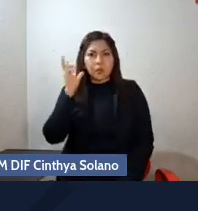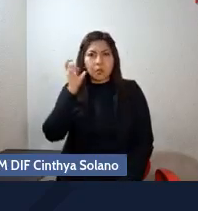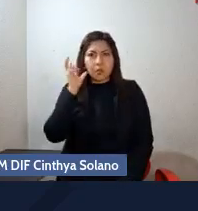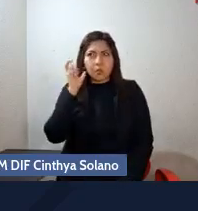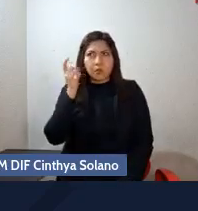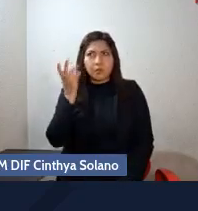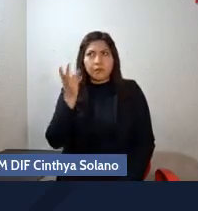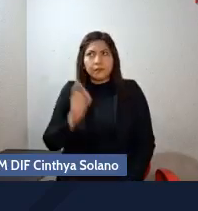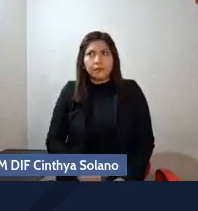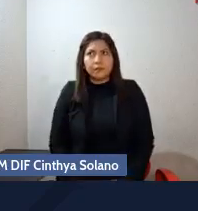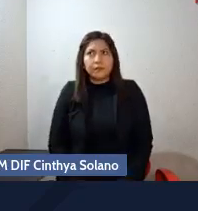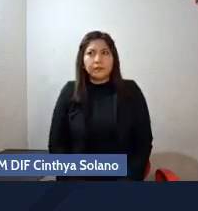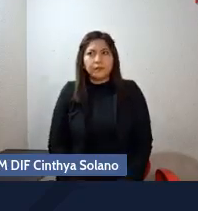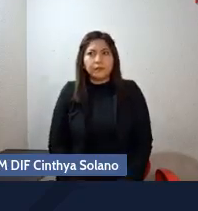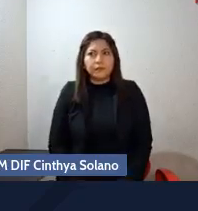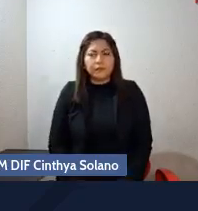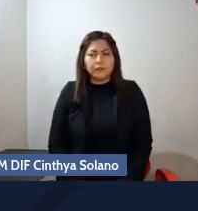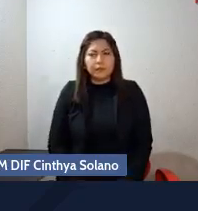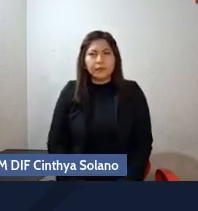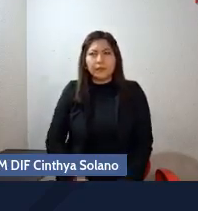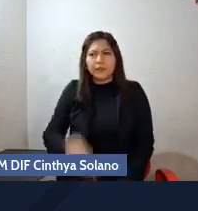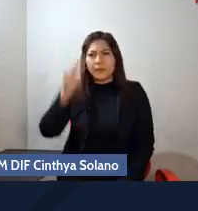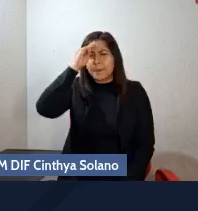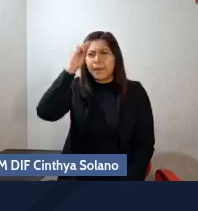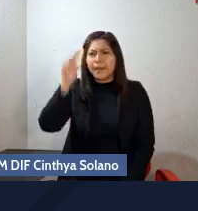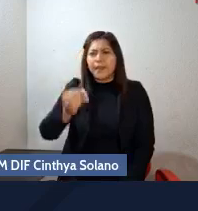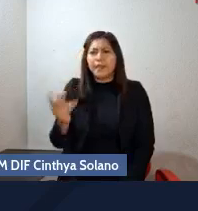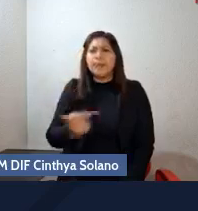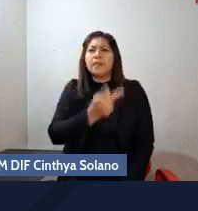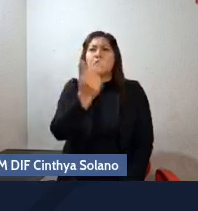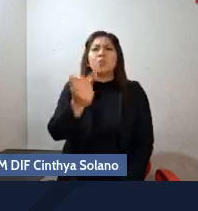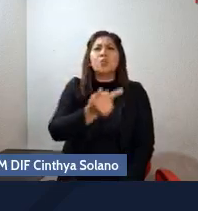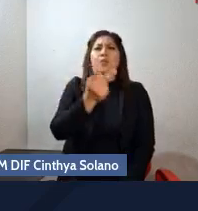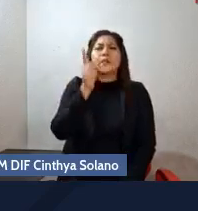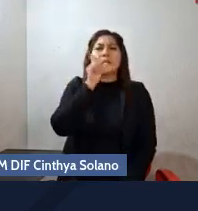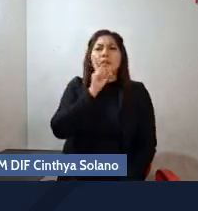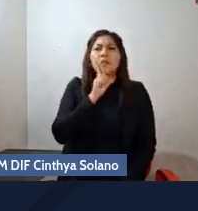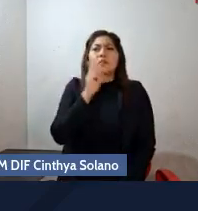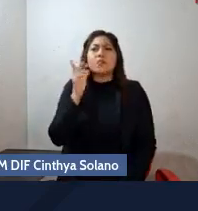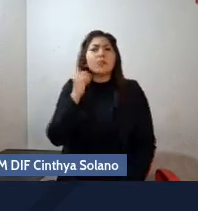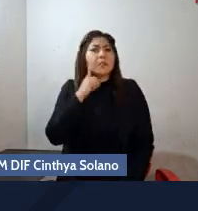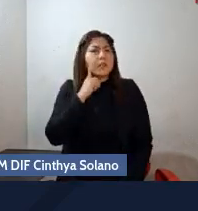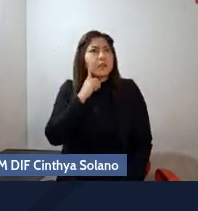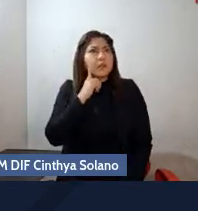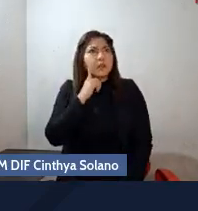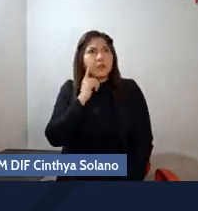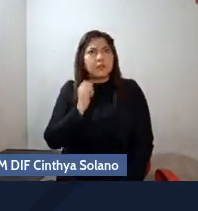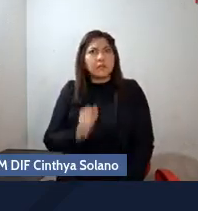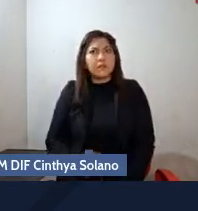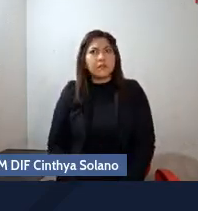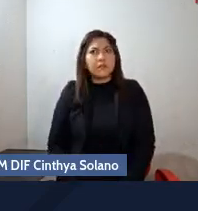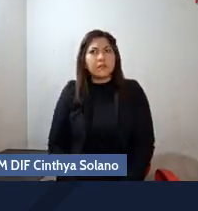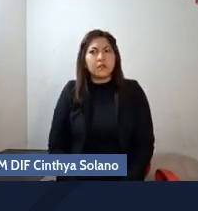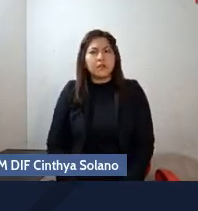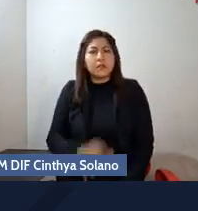Maestra, una pregunta. ¿Los claro. pueden